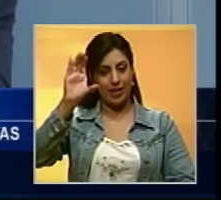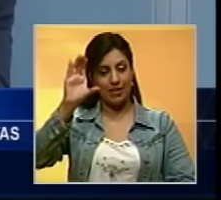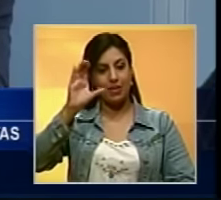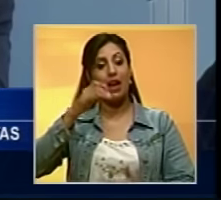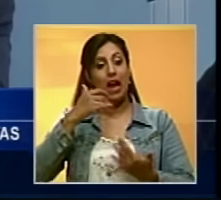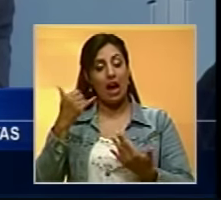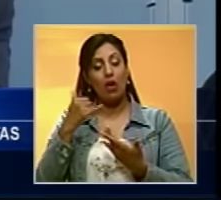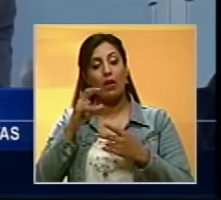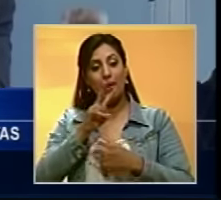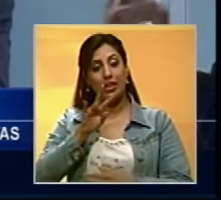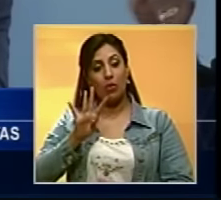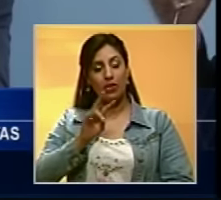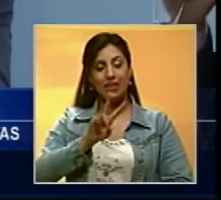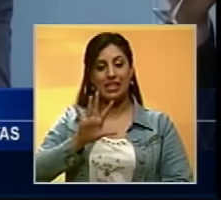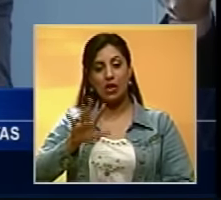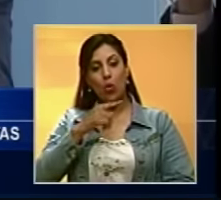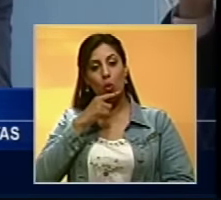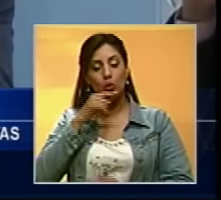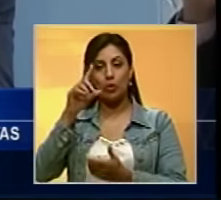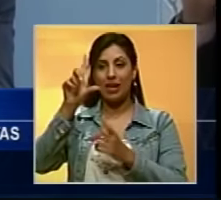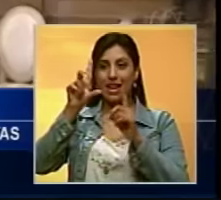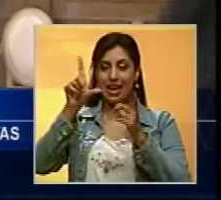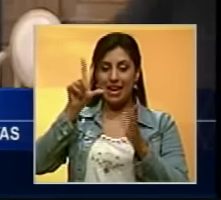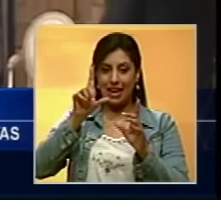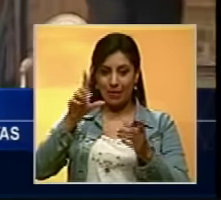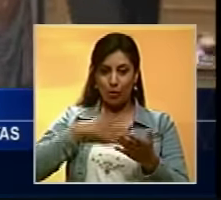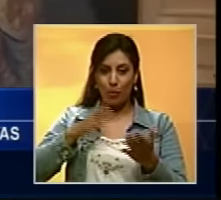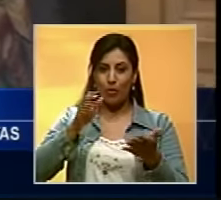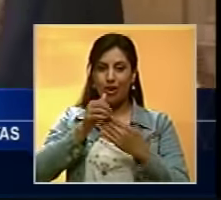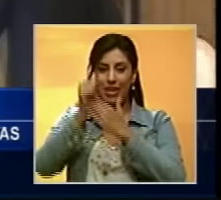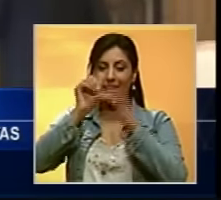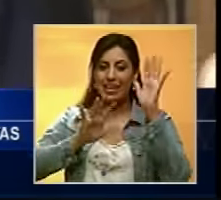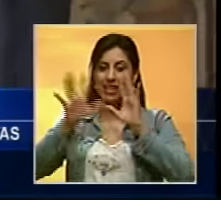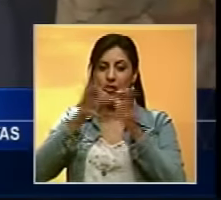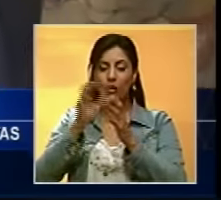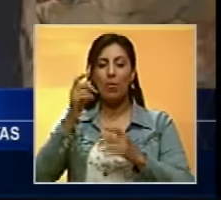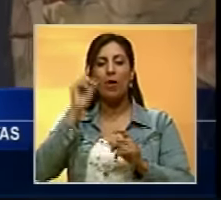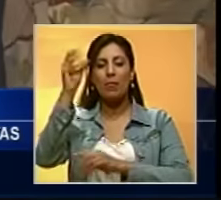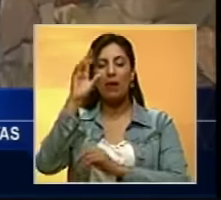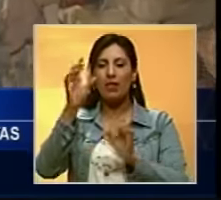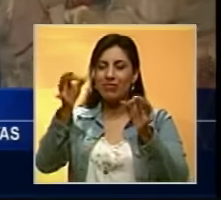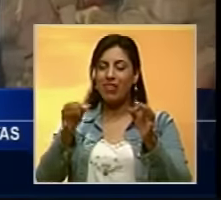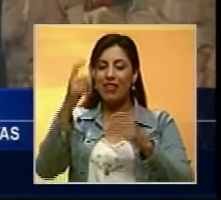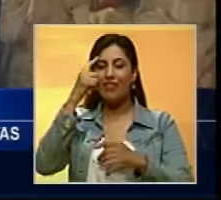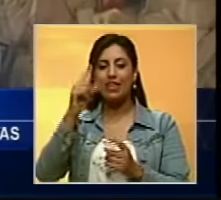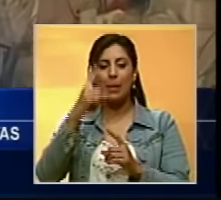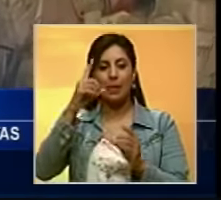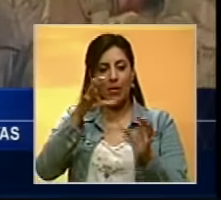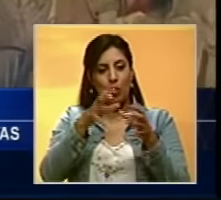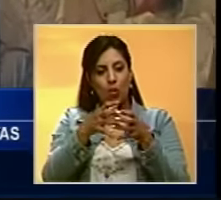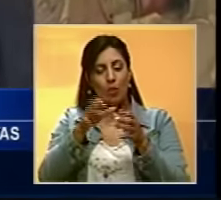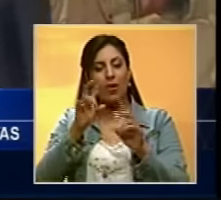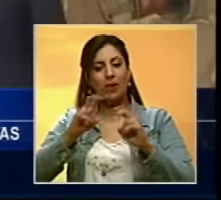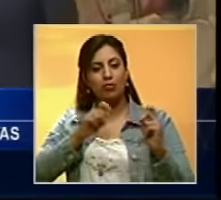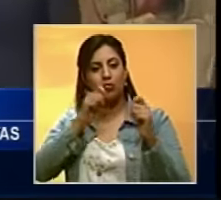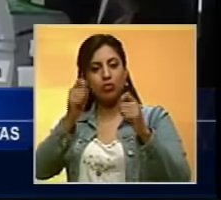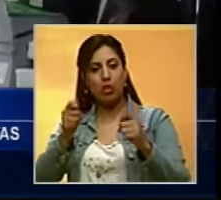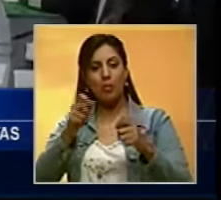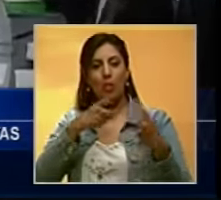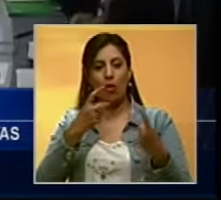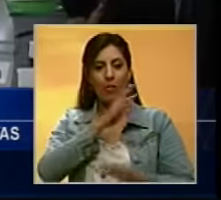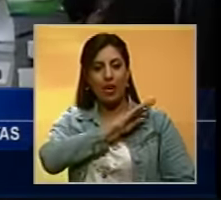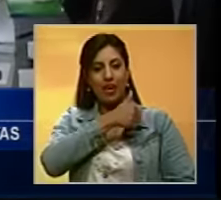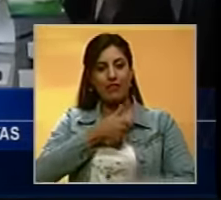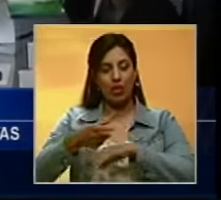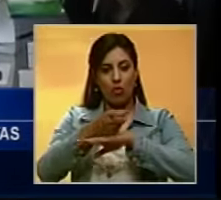recibirá el 24 del 25 de octubre a líderes de 15 grupos parlamentarios para fijar la fecha de la primera sesión de investidura del